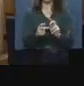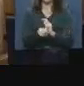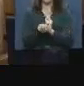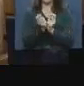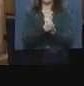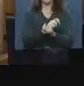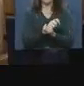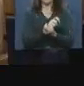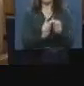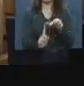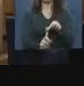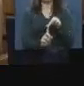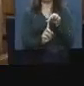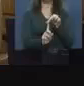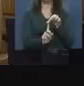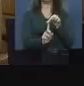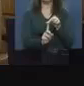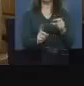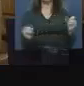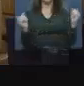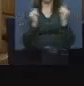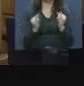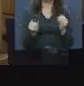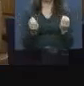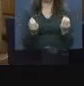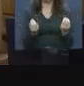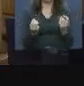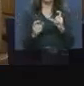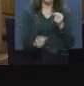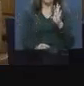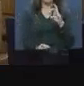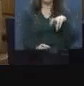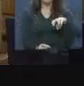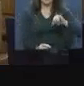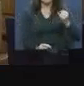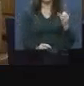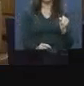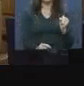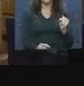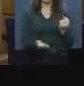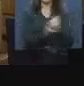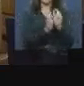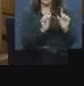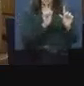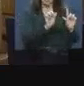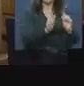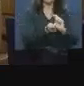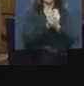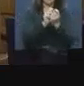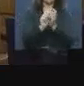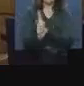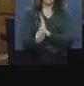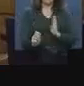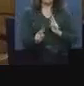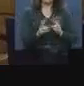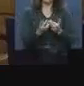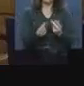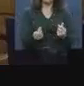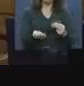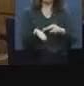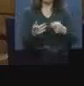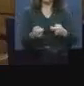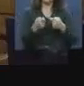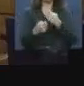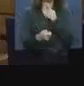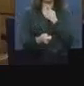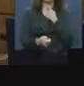modificaciones referidas principalmente a la gobernanza de la Educación Nacional de Acreditación, modificándose su composición y solucionando los conflictos de interés